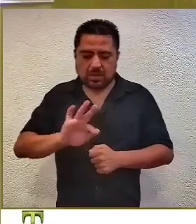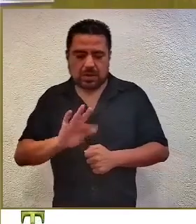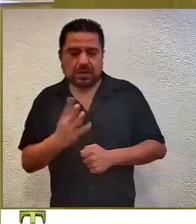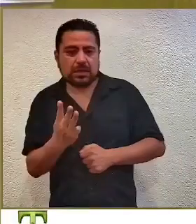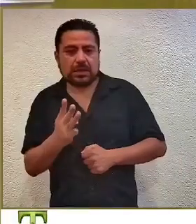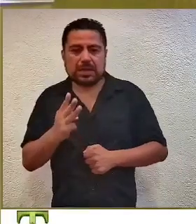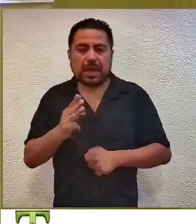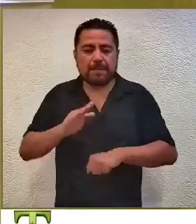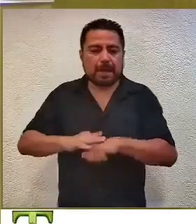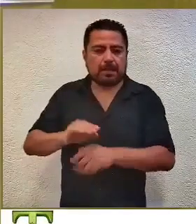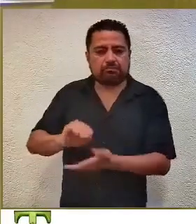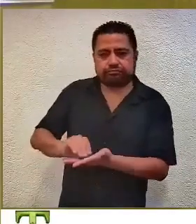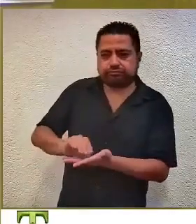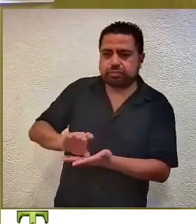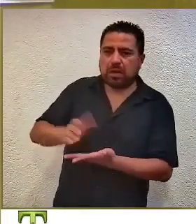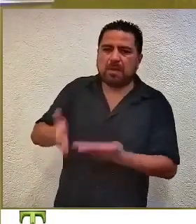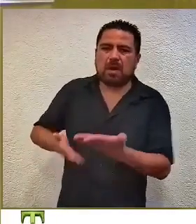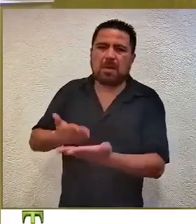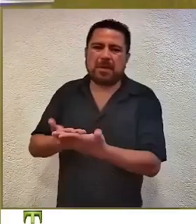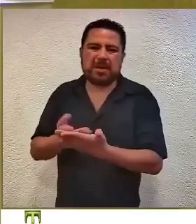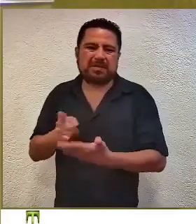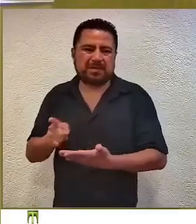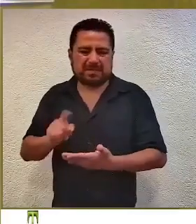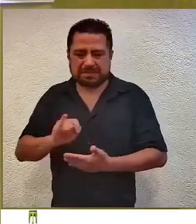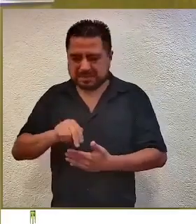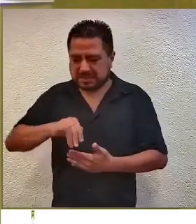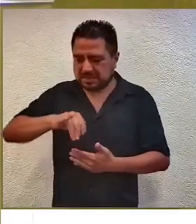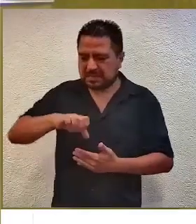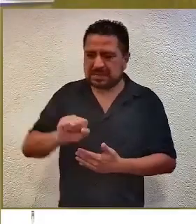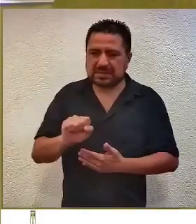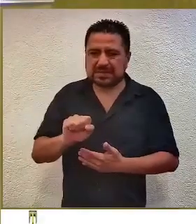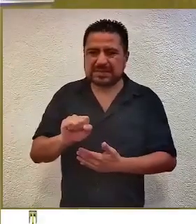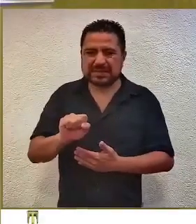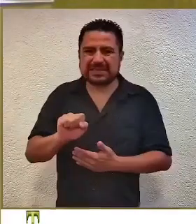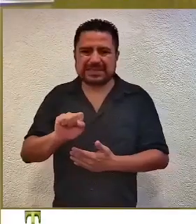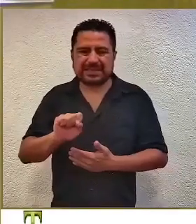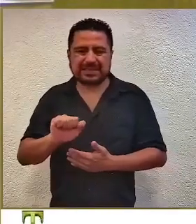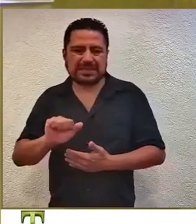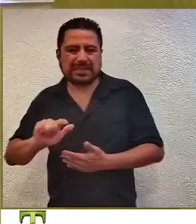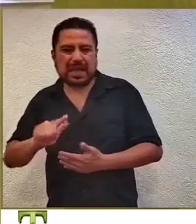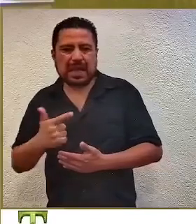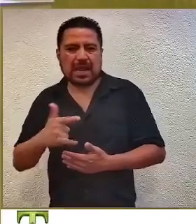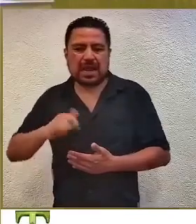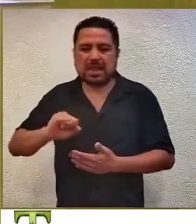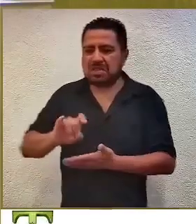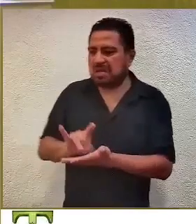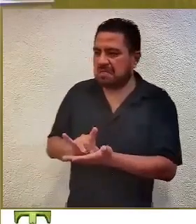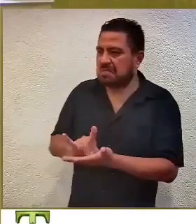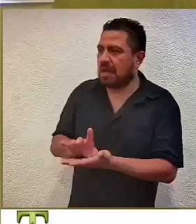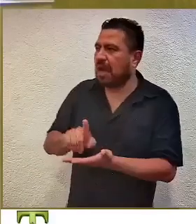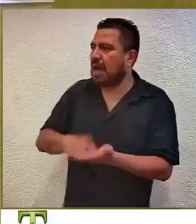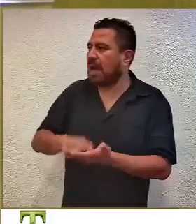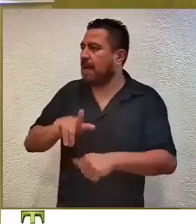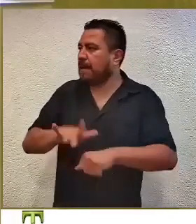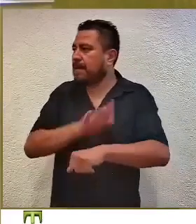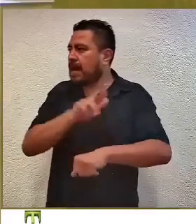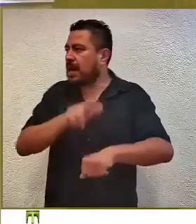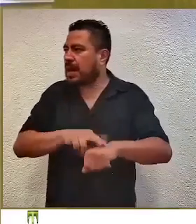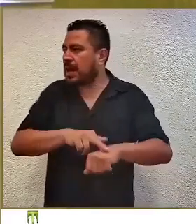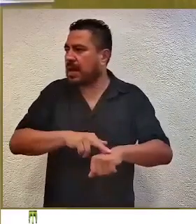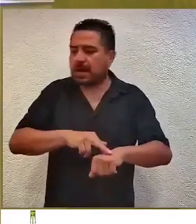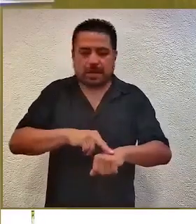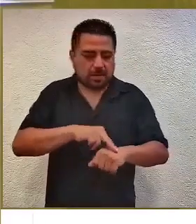TEE/GEC/043 y su acumulado propuesto por el magistrado José Inés Betancourt Salgado fue rechazado por mayoría